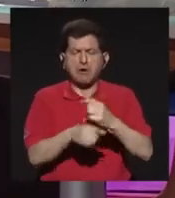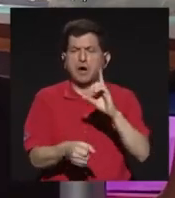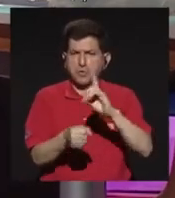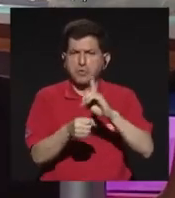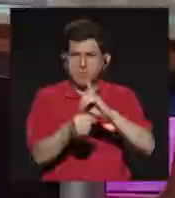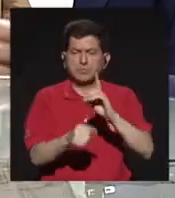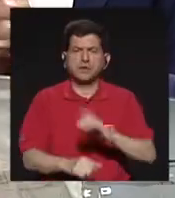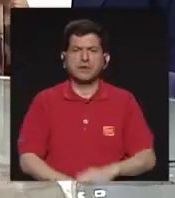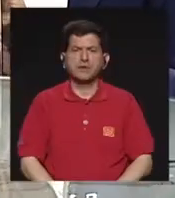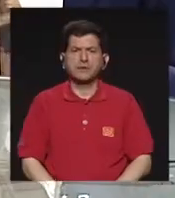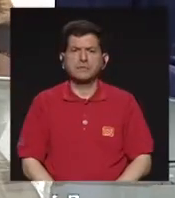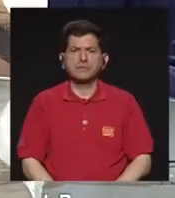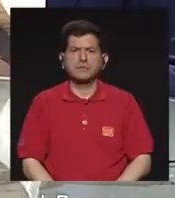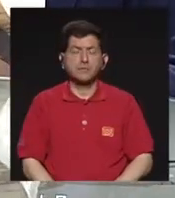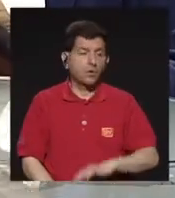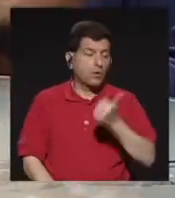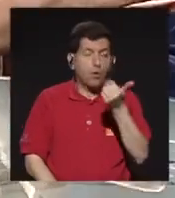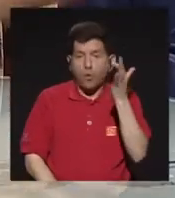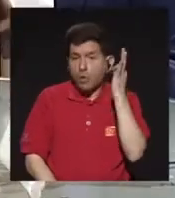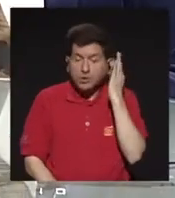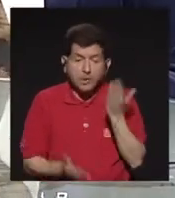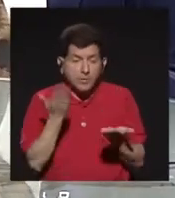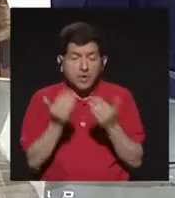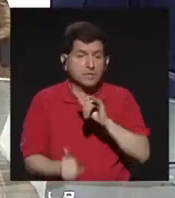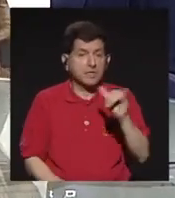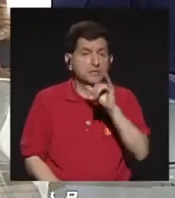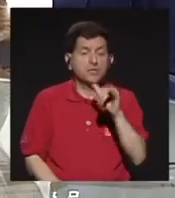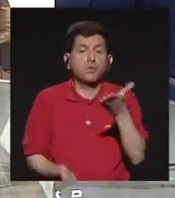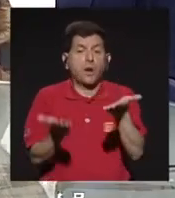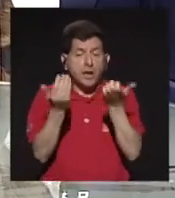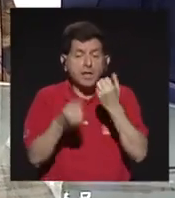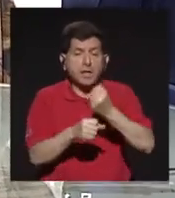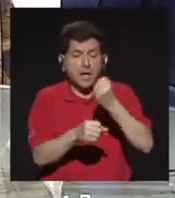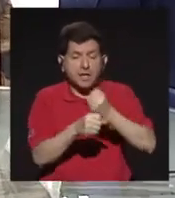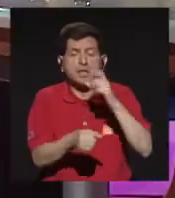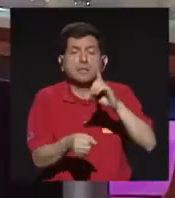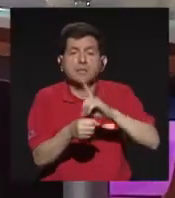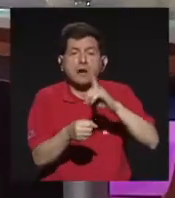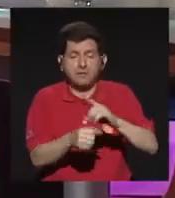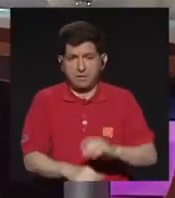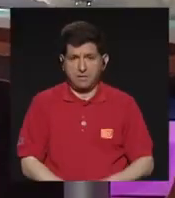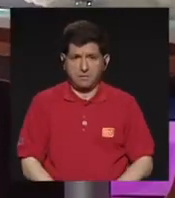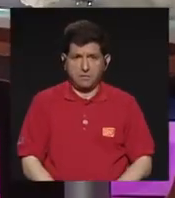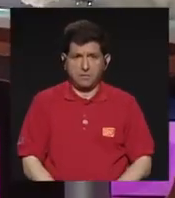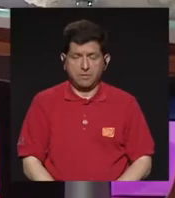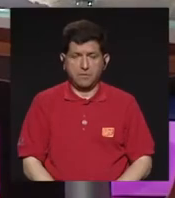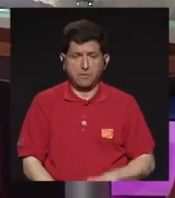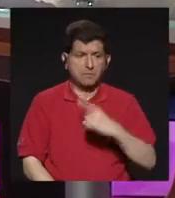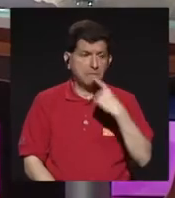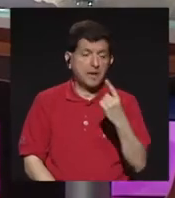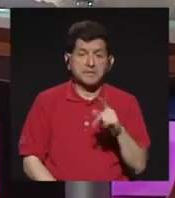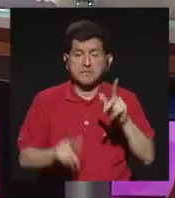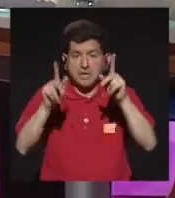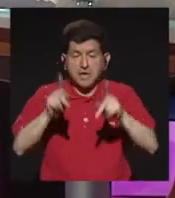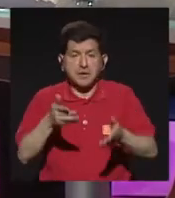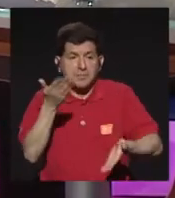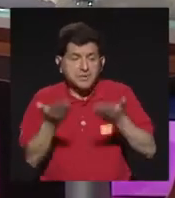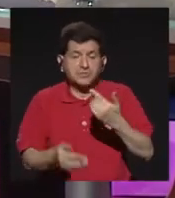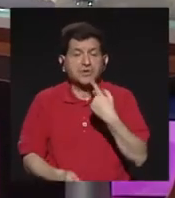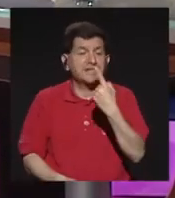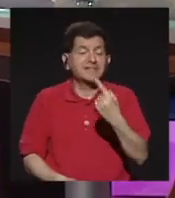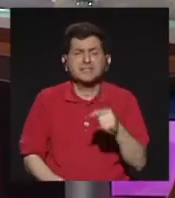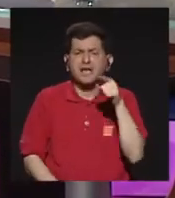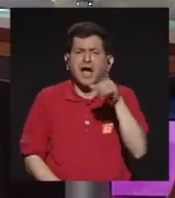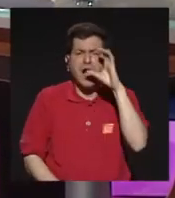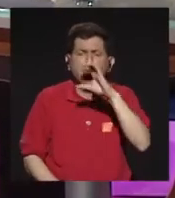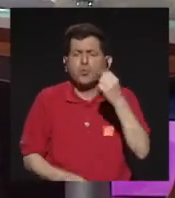diputada, ¿verdad? Y si a otra mujer, a vos también querés el trabajo de diputada, ¿verdad? Para mencionar a alguien ahí que andamos buscando trabajo.